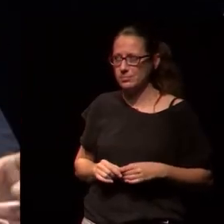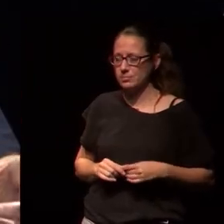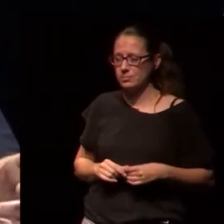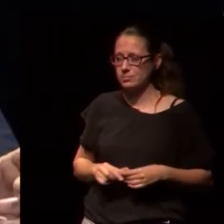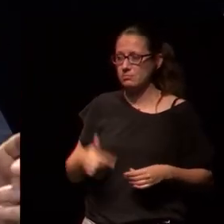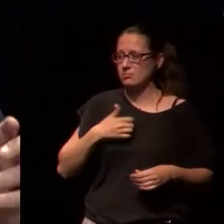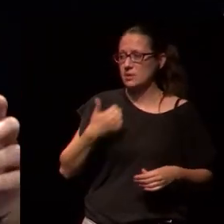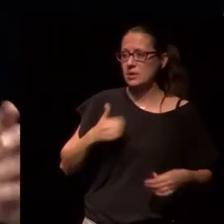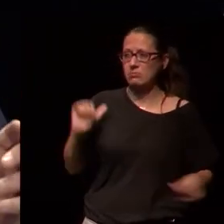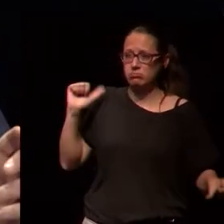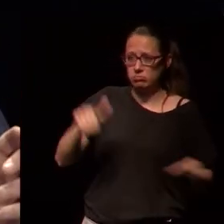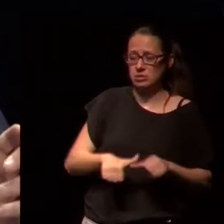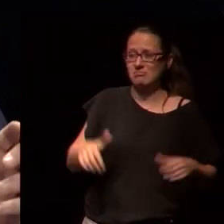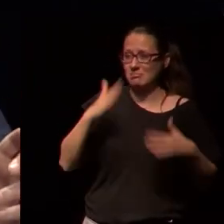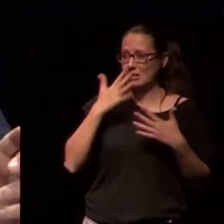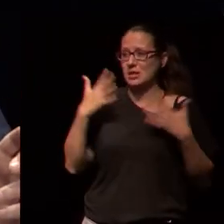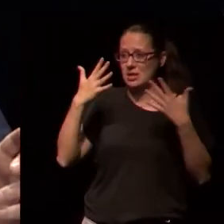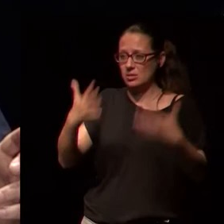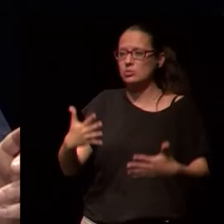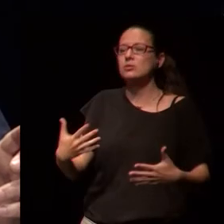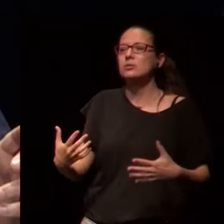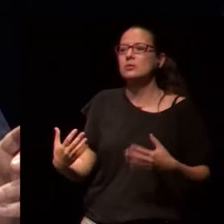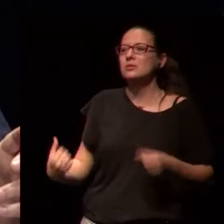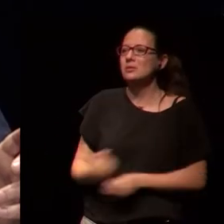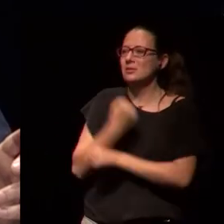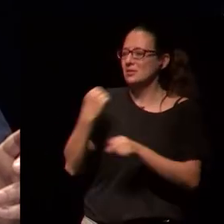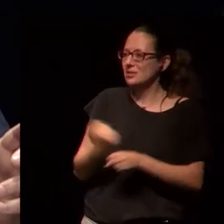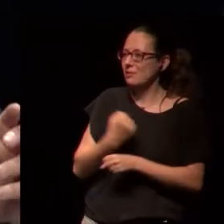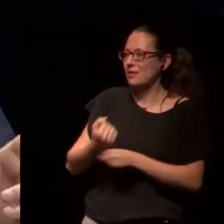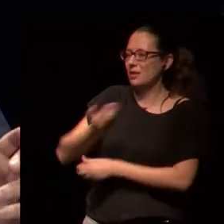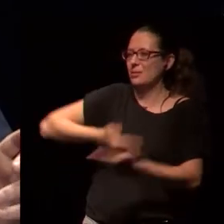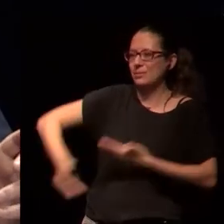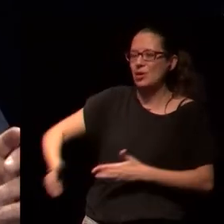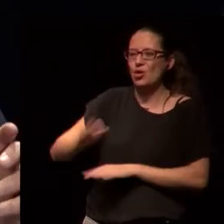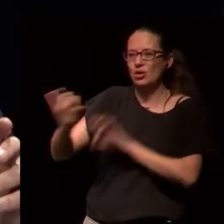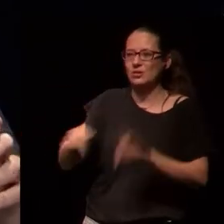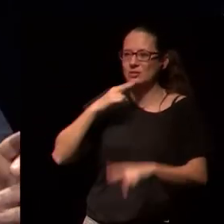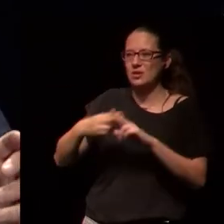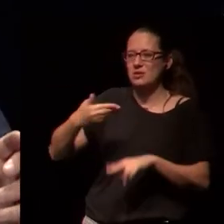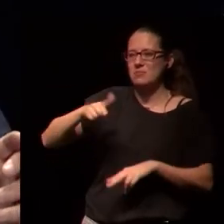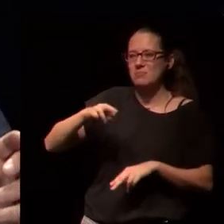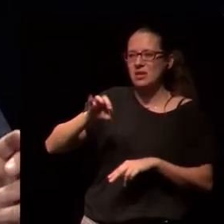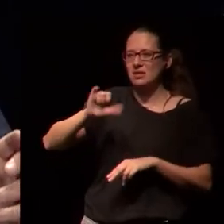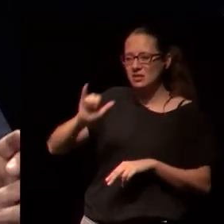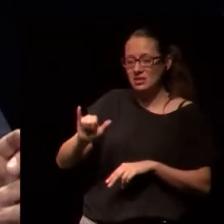Llevo 10 años trabajando con una organización que se llama Multi Story.